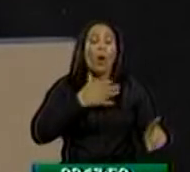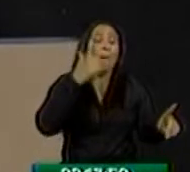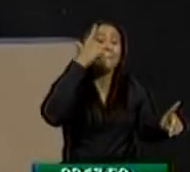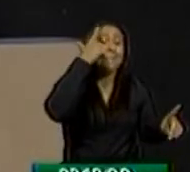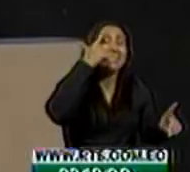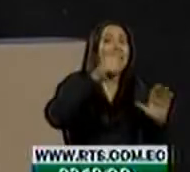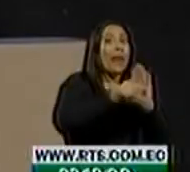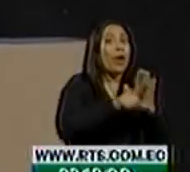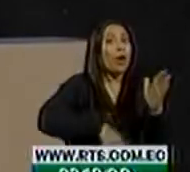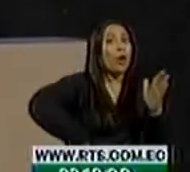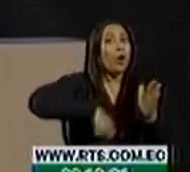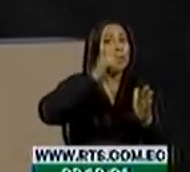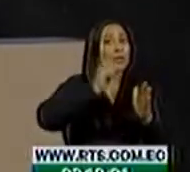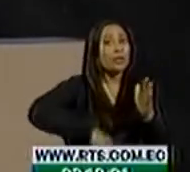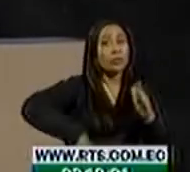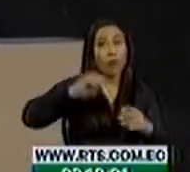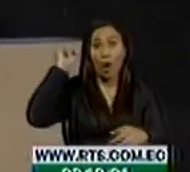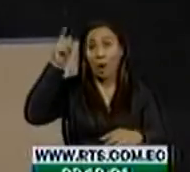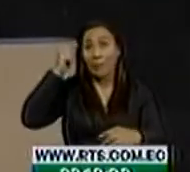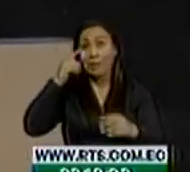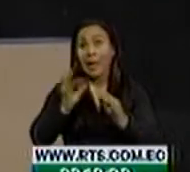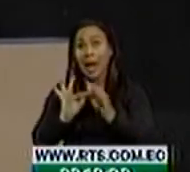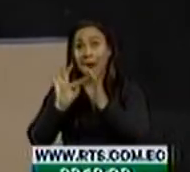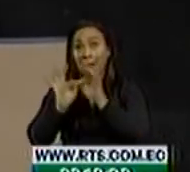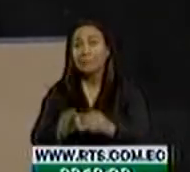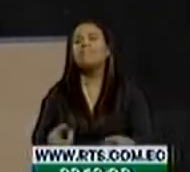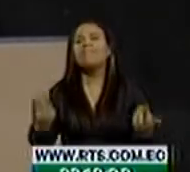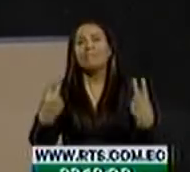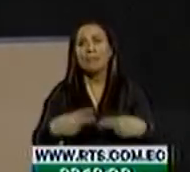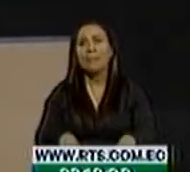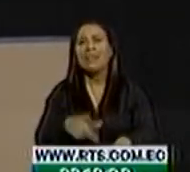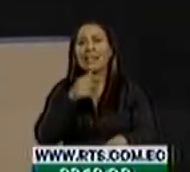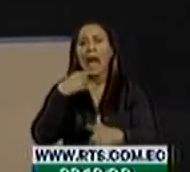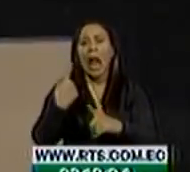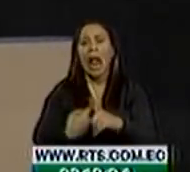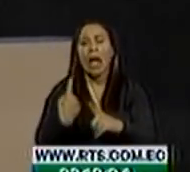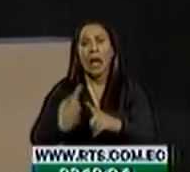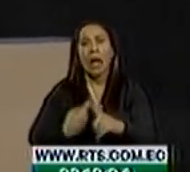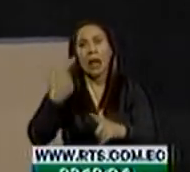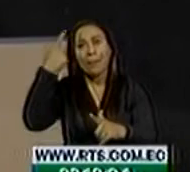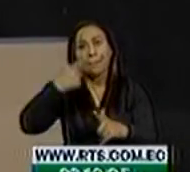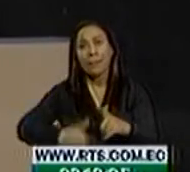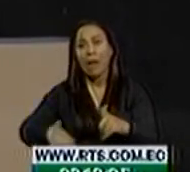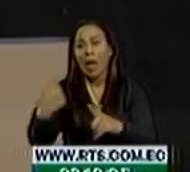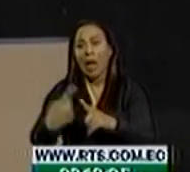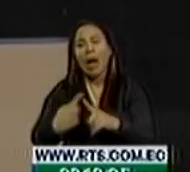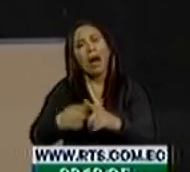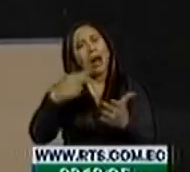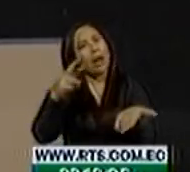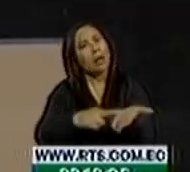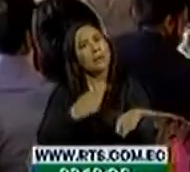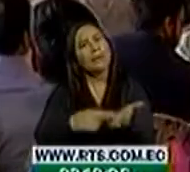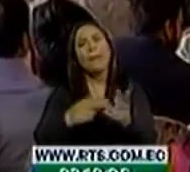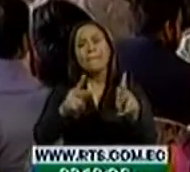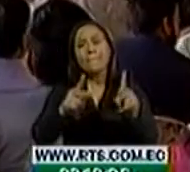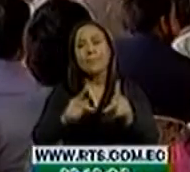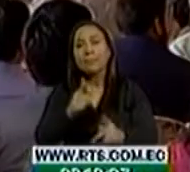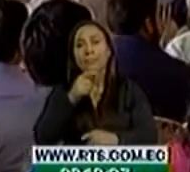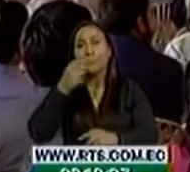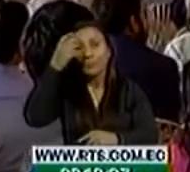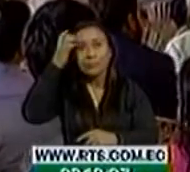de contratación pública tiene que ser reformada, la ley de inquilinato tiene que ser revisada para permitir que